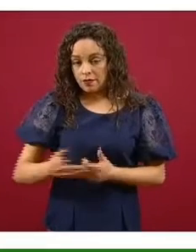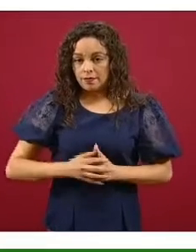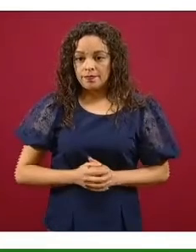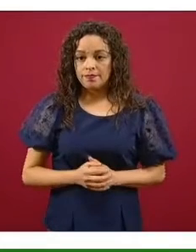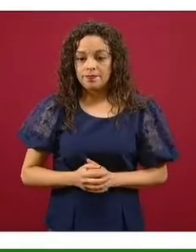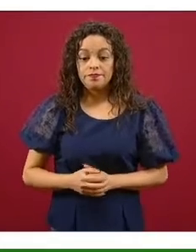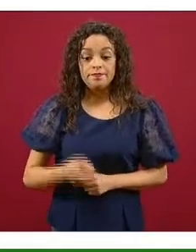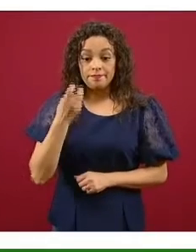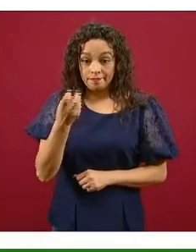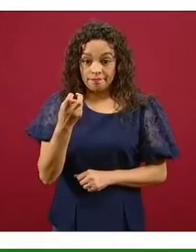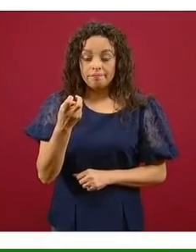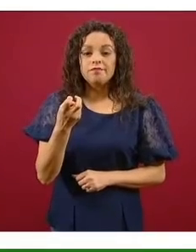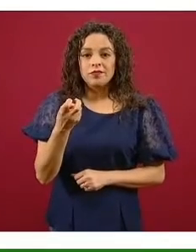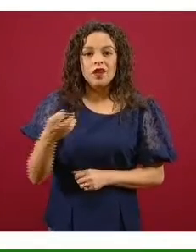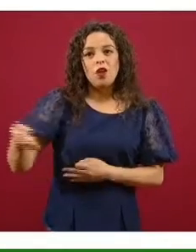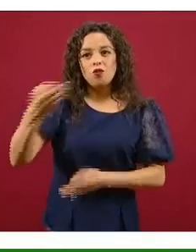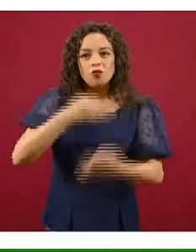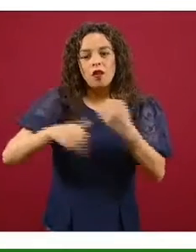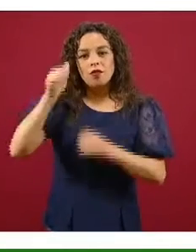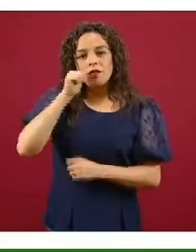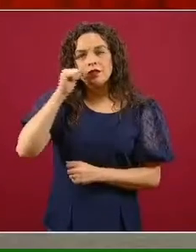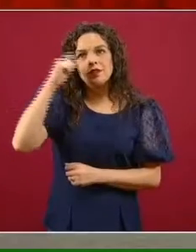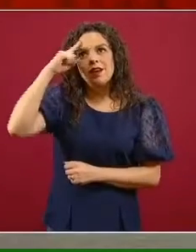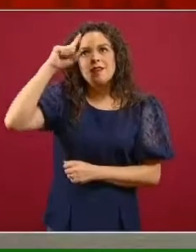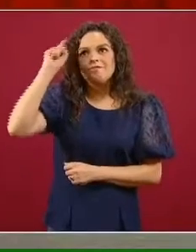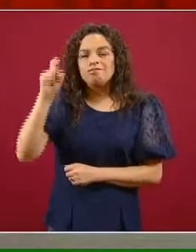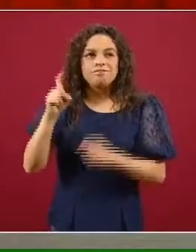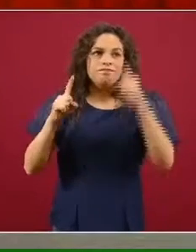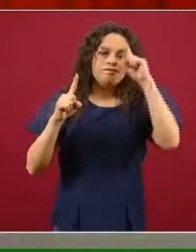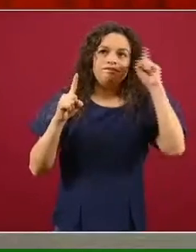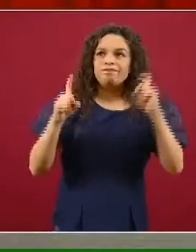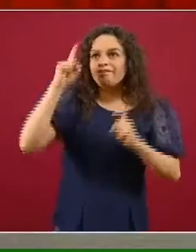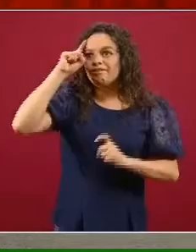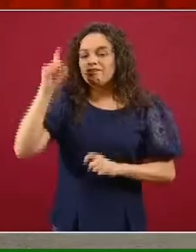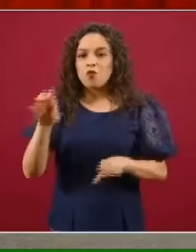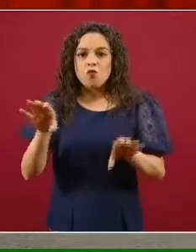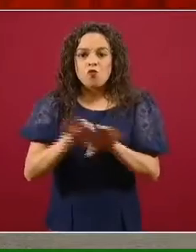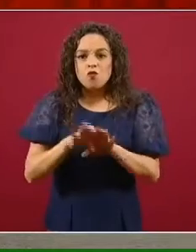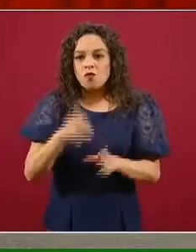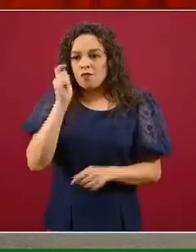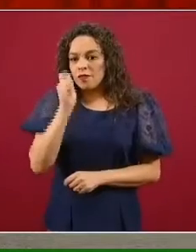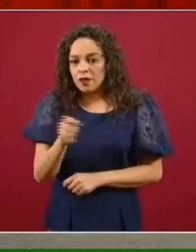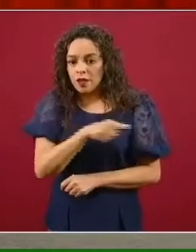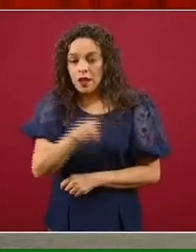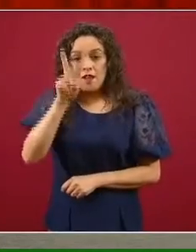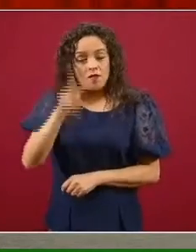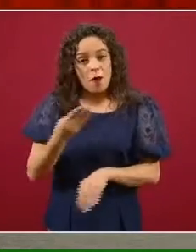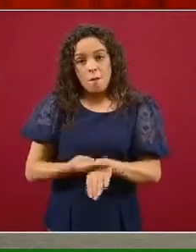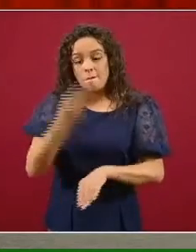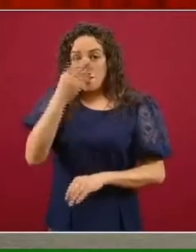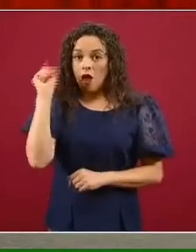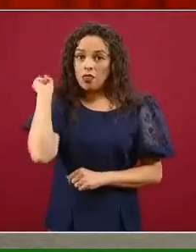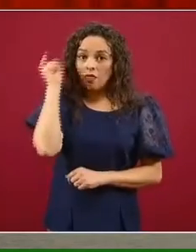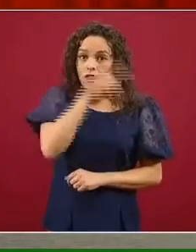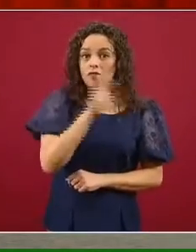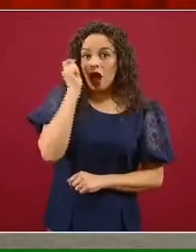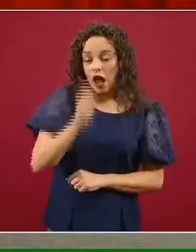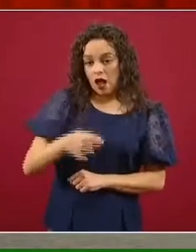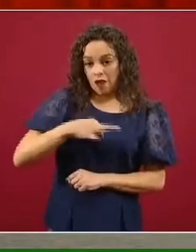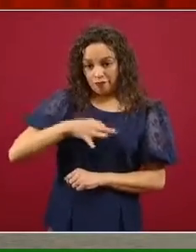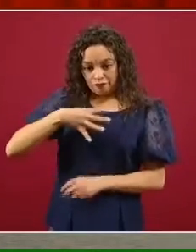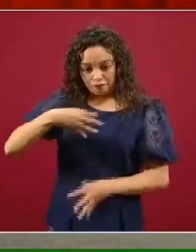la incertidumbre que genera el enfrentarnos día a día ante un elemento tan complejo como es la pandemia